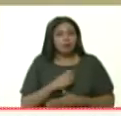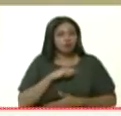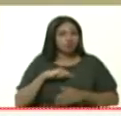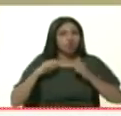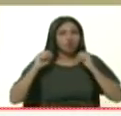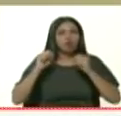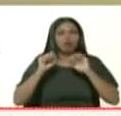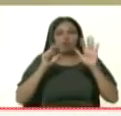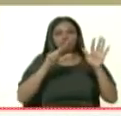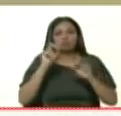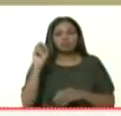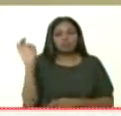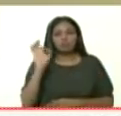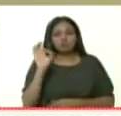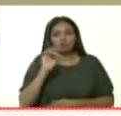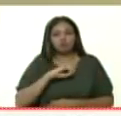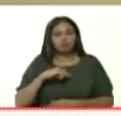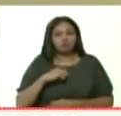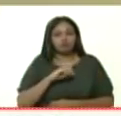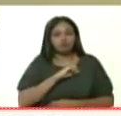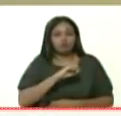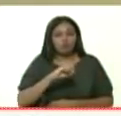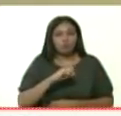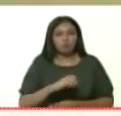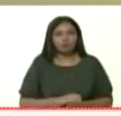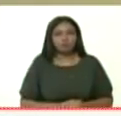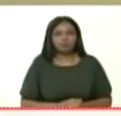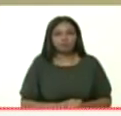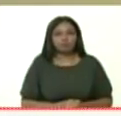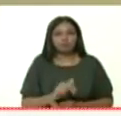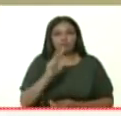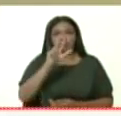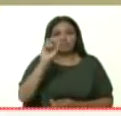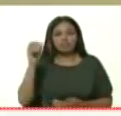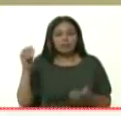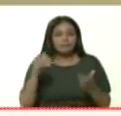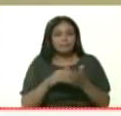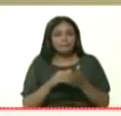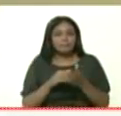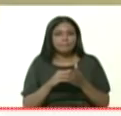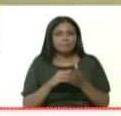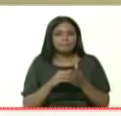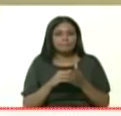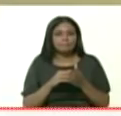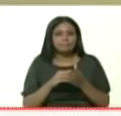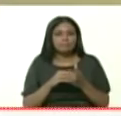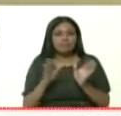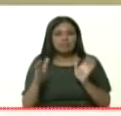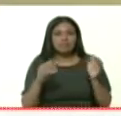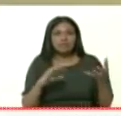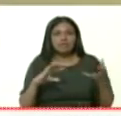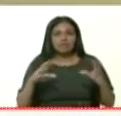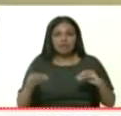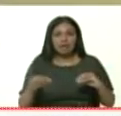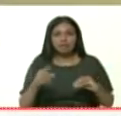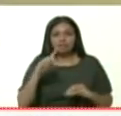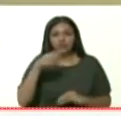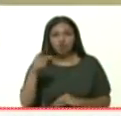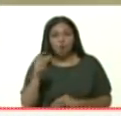el 80% son 30.000 CLAP. ¿Qué dice la vicepresidenta? ¿Son 30.000?